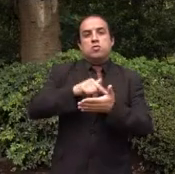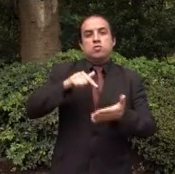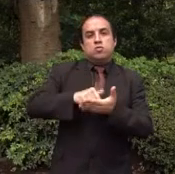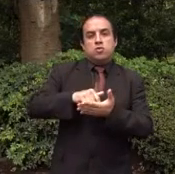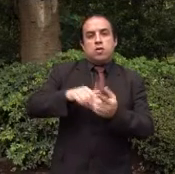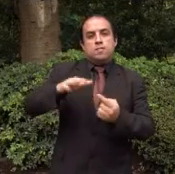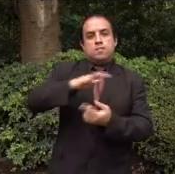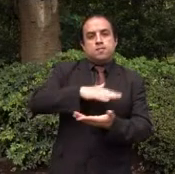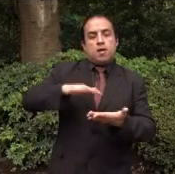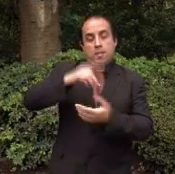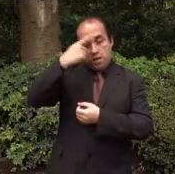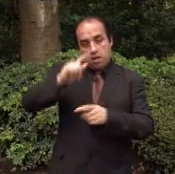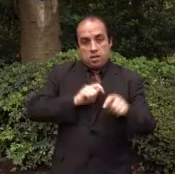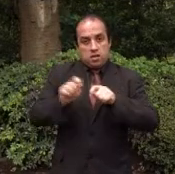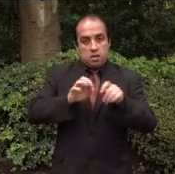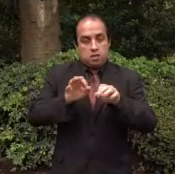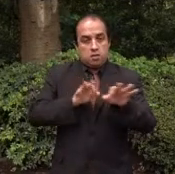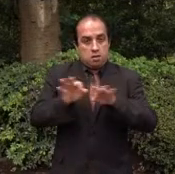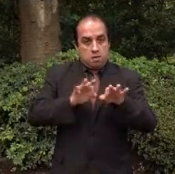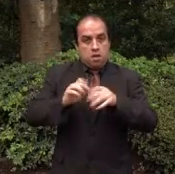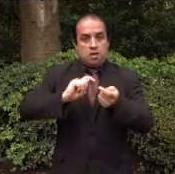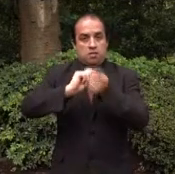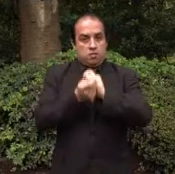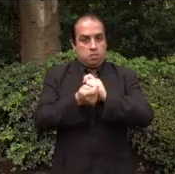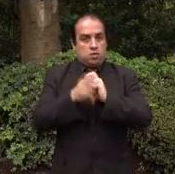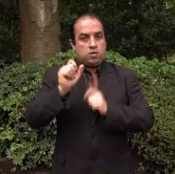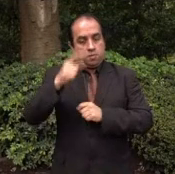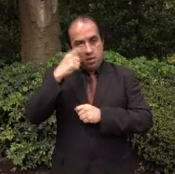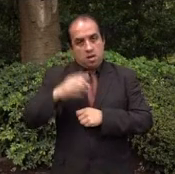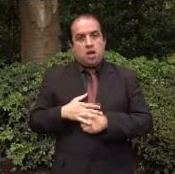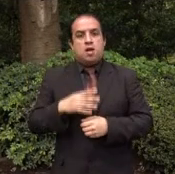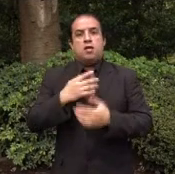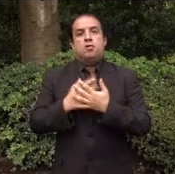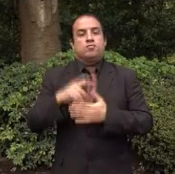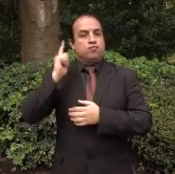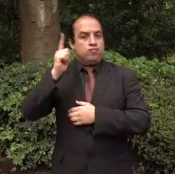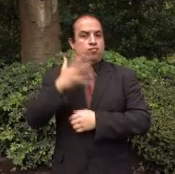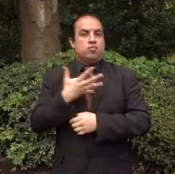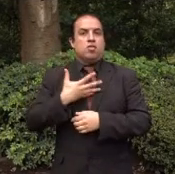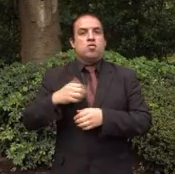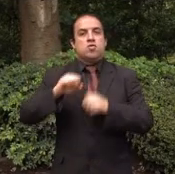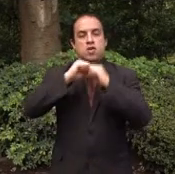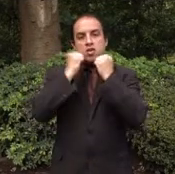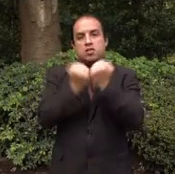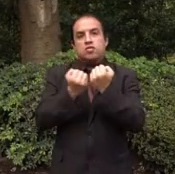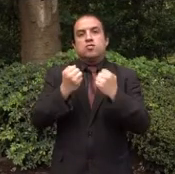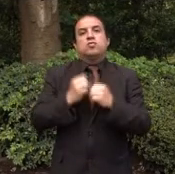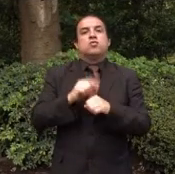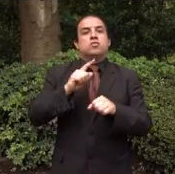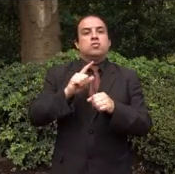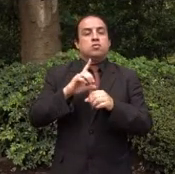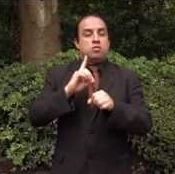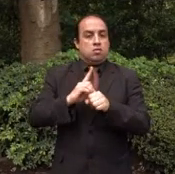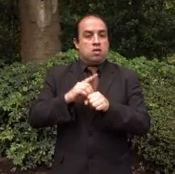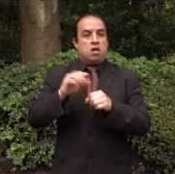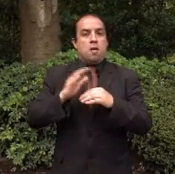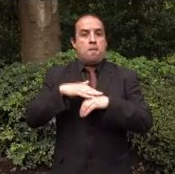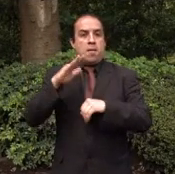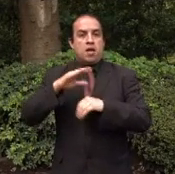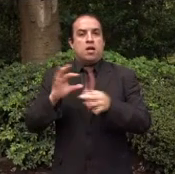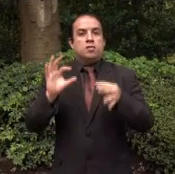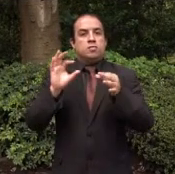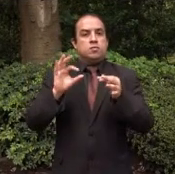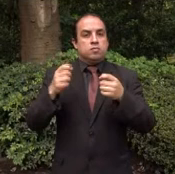en la transformación, en la generación de esperanza para una sociedad más justa y consciente, más solidaria y